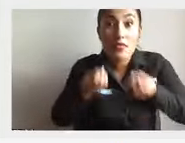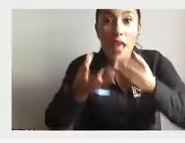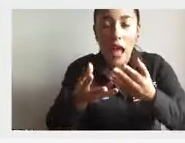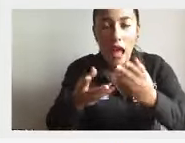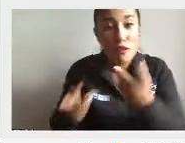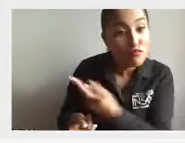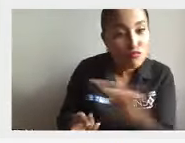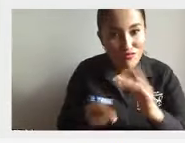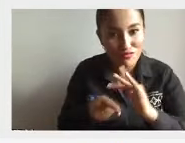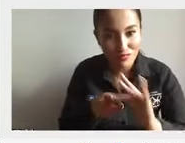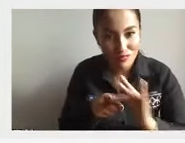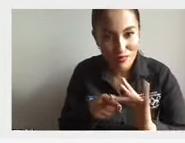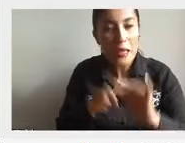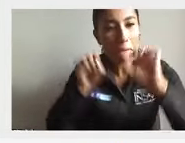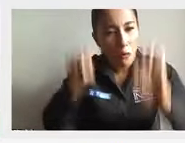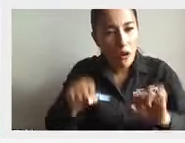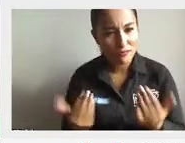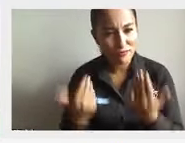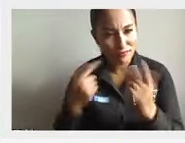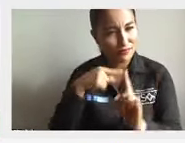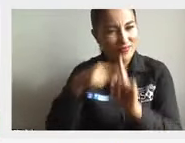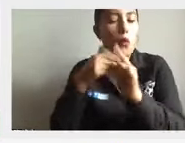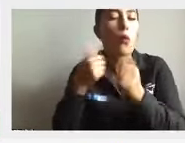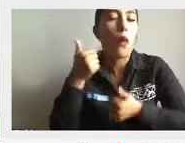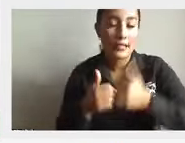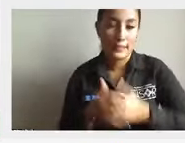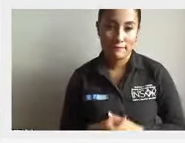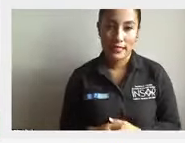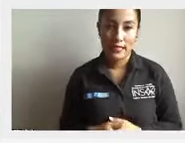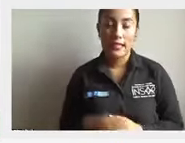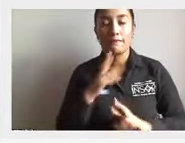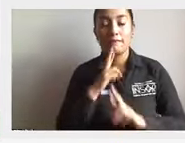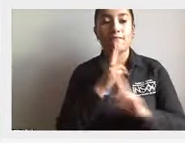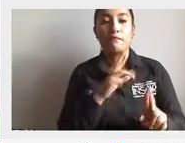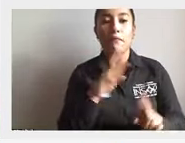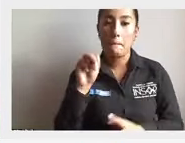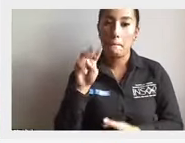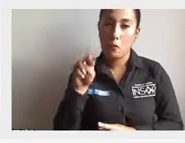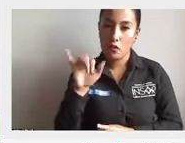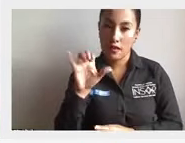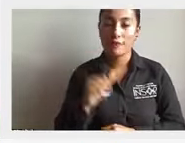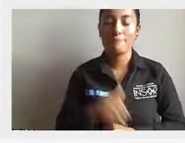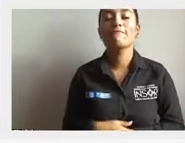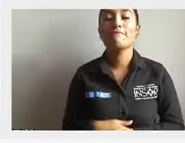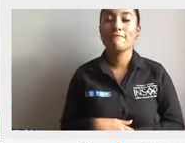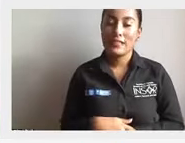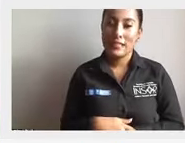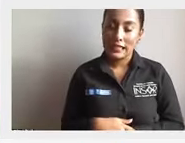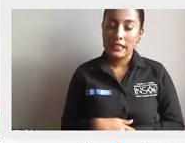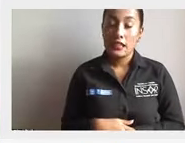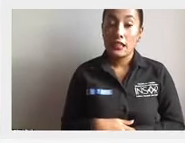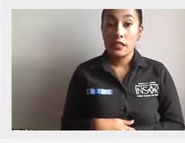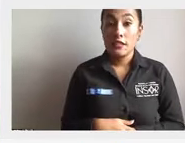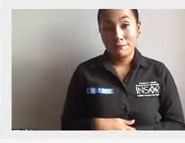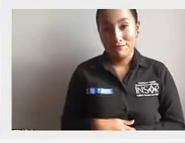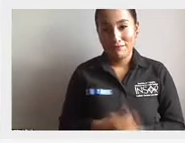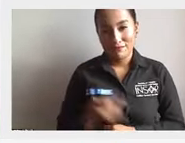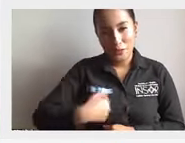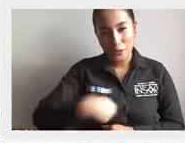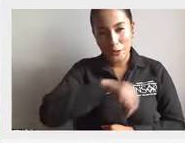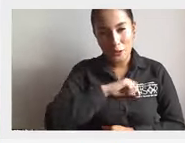Ok. Sí, Juan, yo creo que uno de los temas y que lo hemos visto, los que hemos